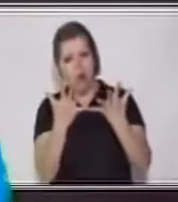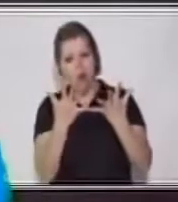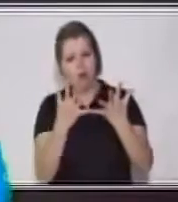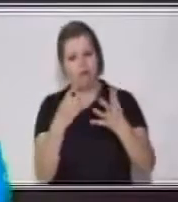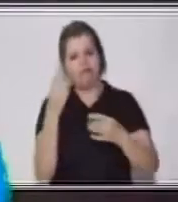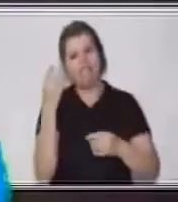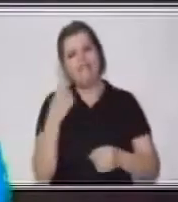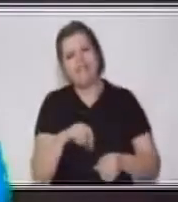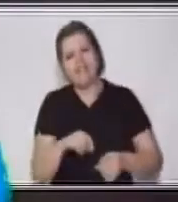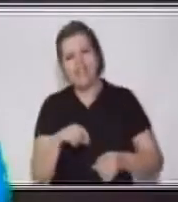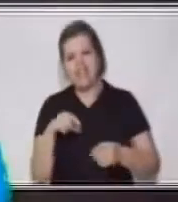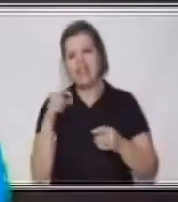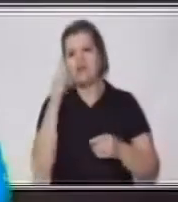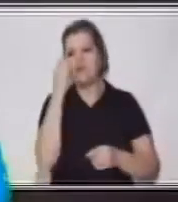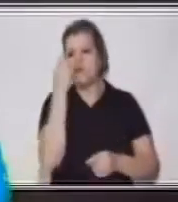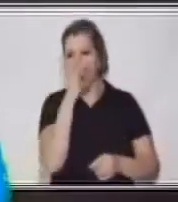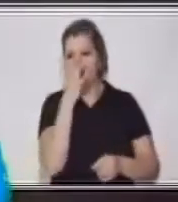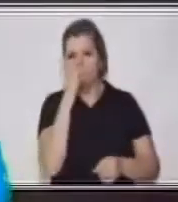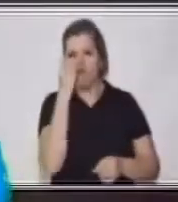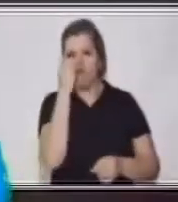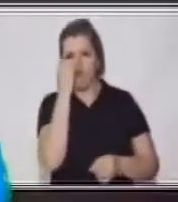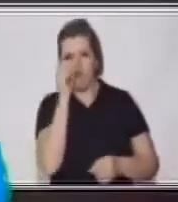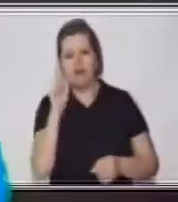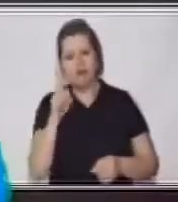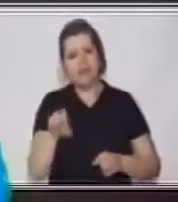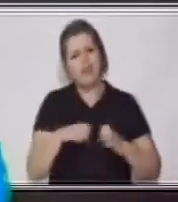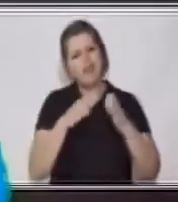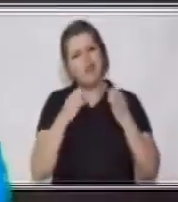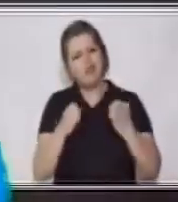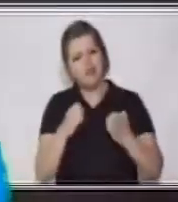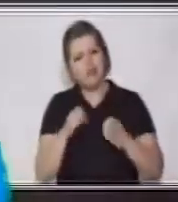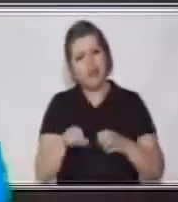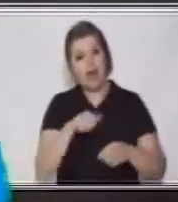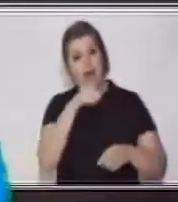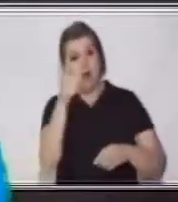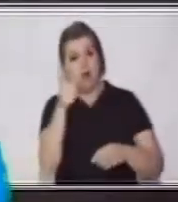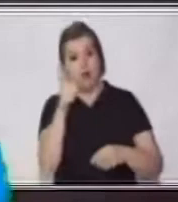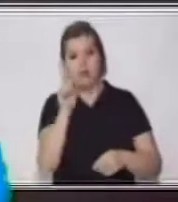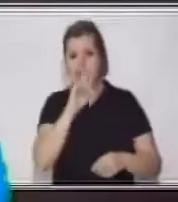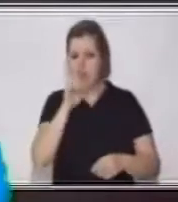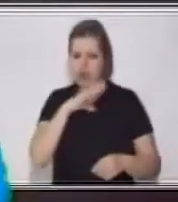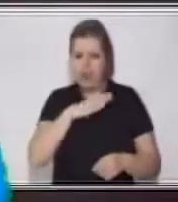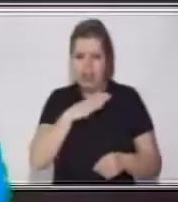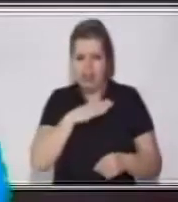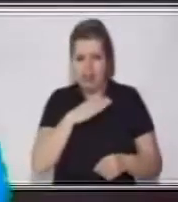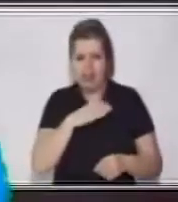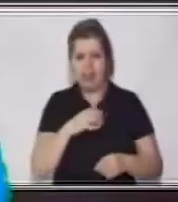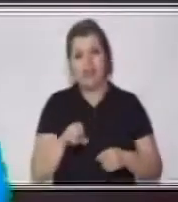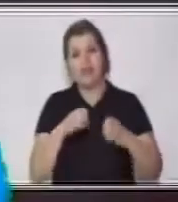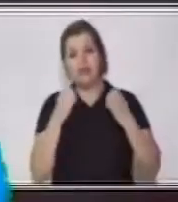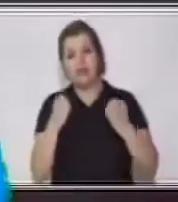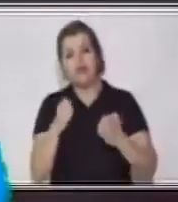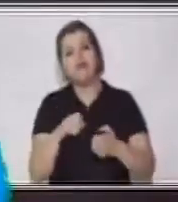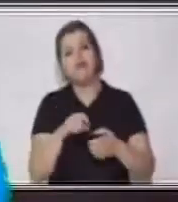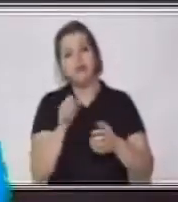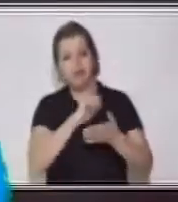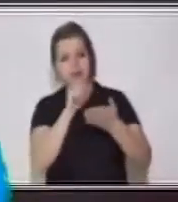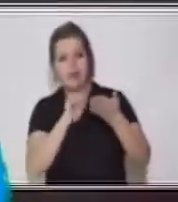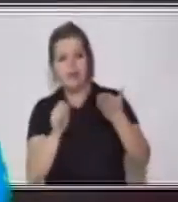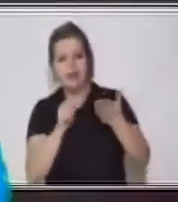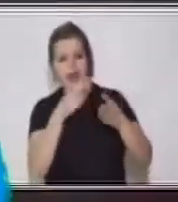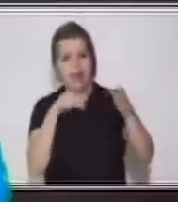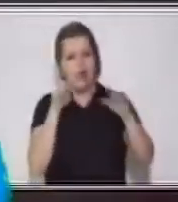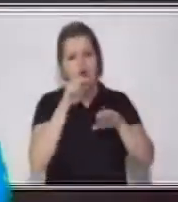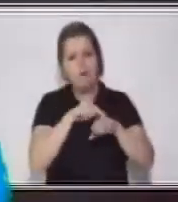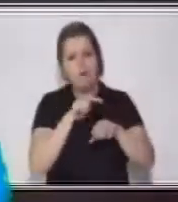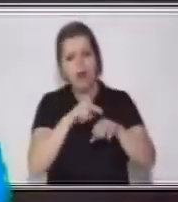ser todas aquellas palabras que no contienen ninguna de estas. Esto quiere decir que así se van a escribir y no se van a derivar otro tipo de